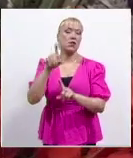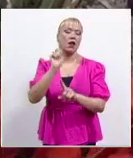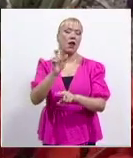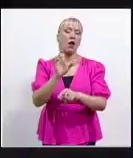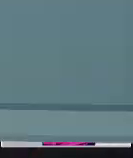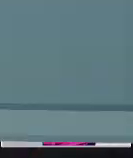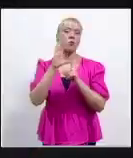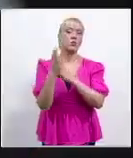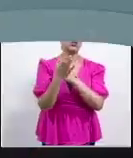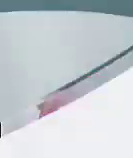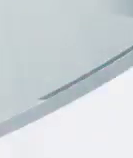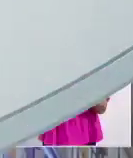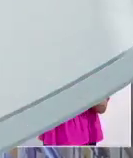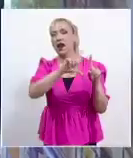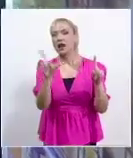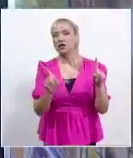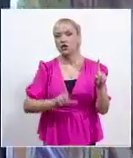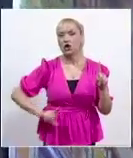Búsqueda.